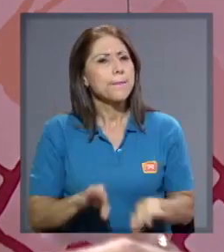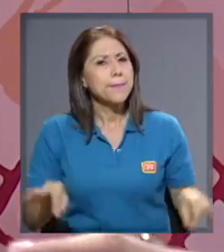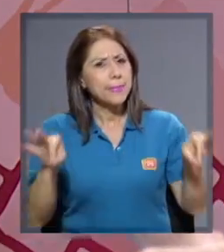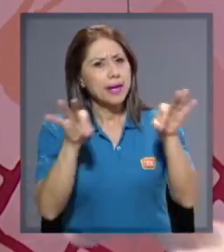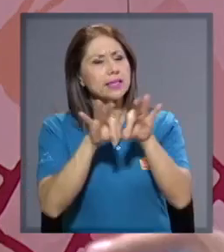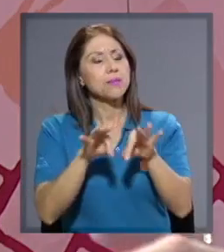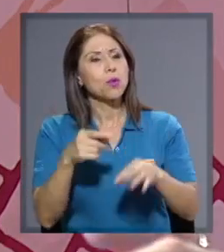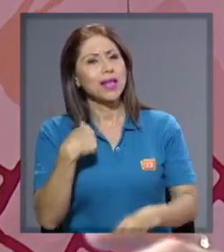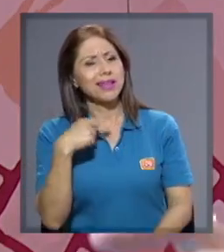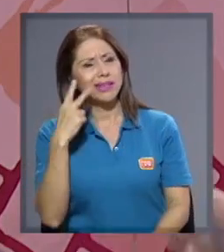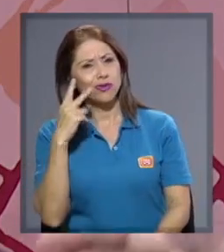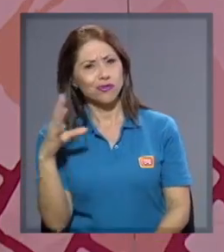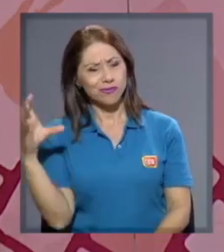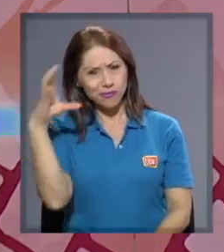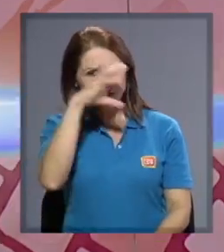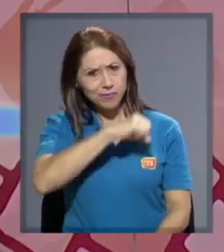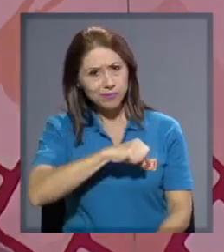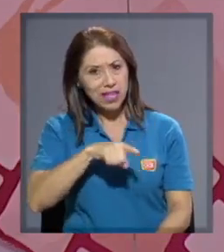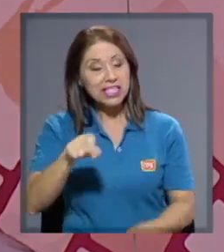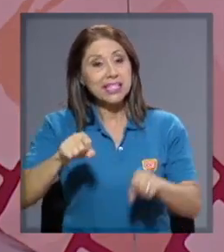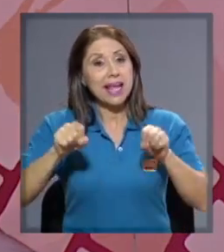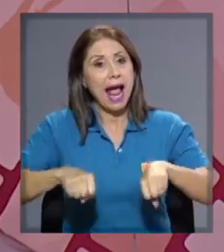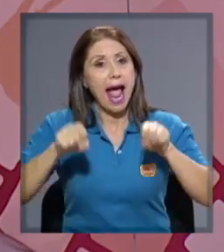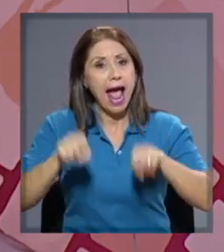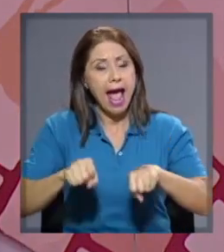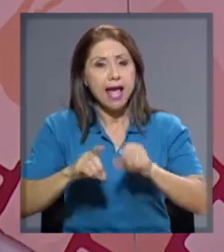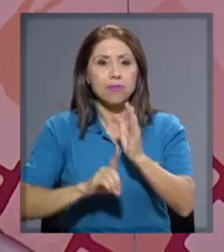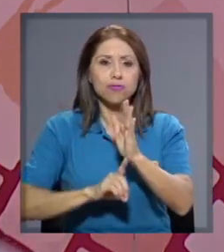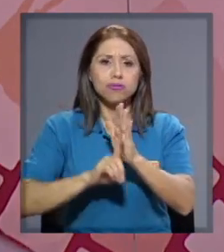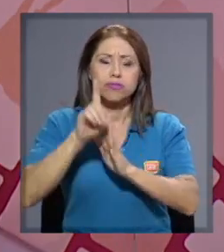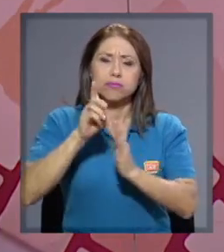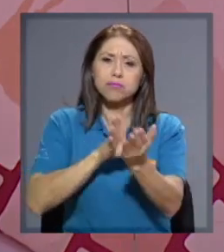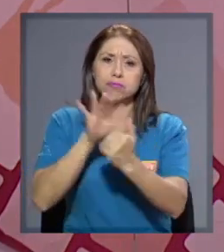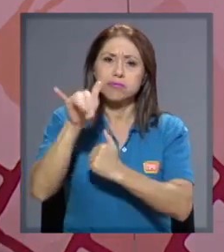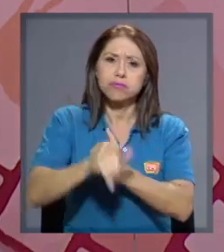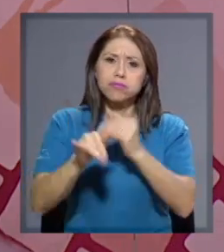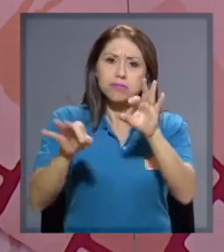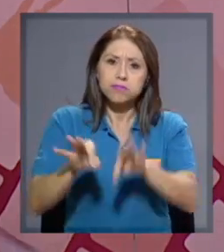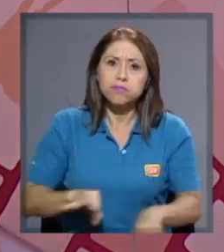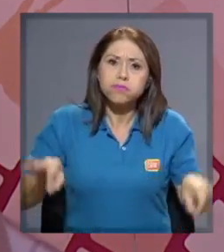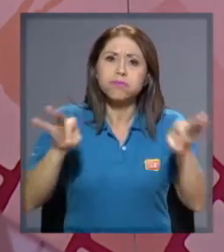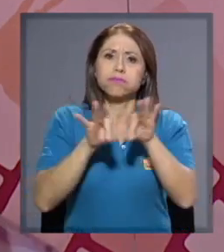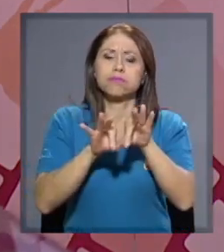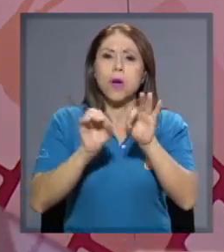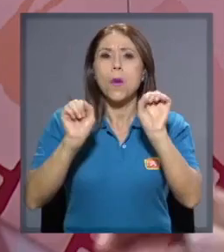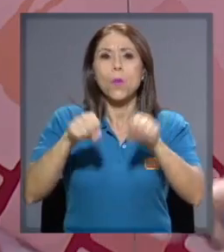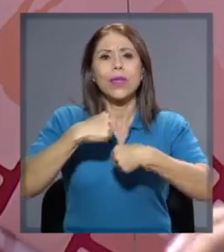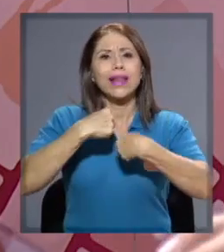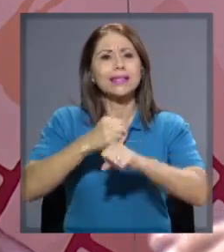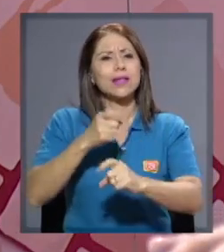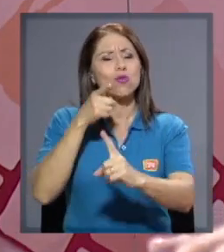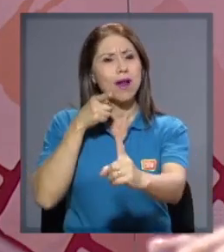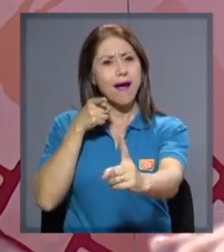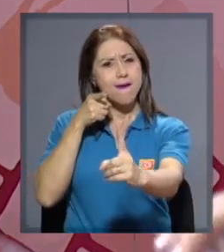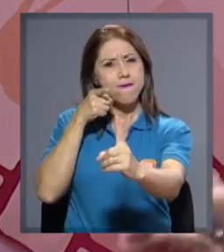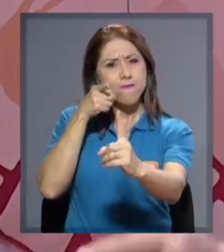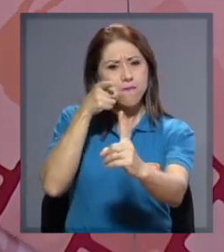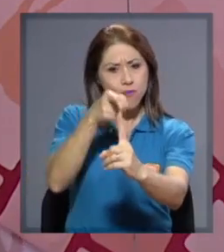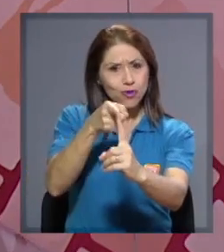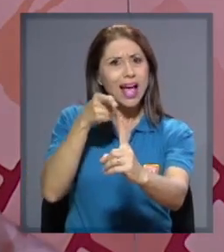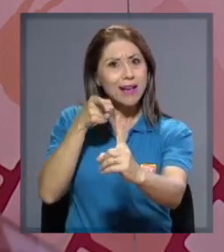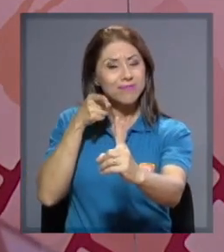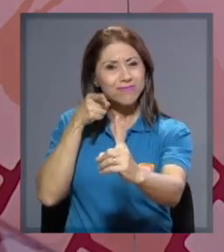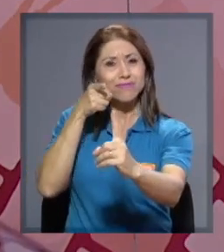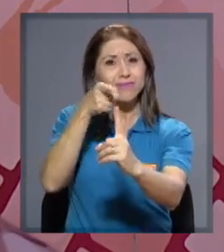encontré es una capacidad de poder desarrollar proyectos importantes de poder generar una ruta la cual nos va a llevar